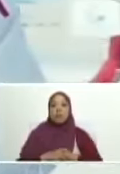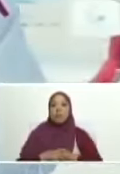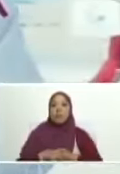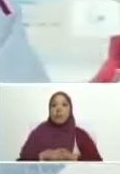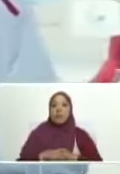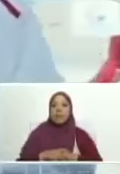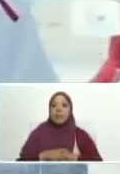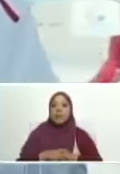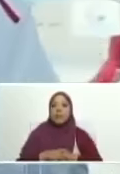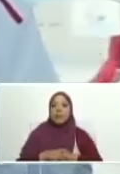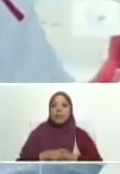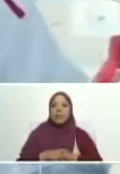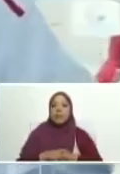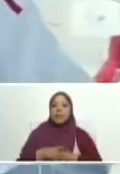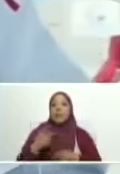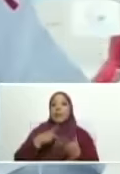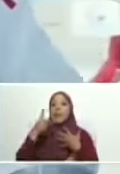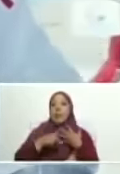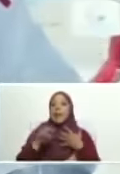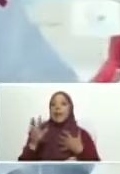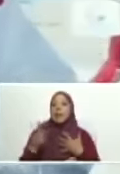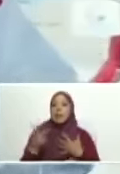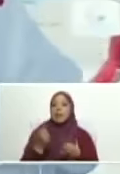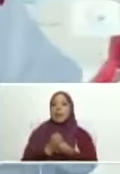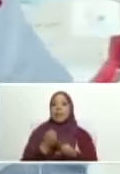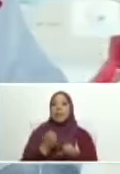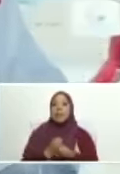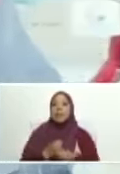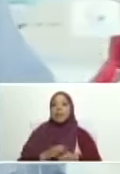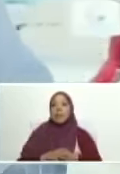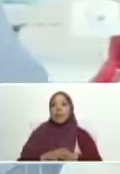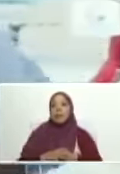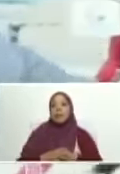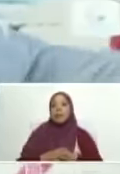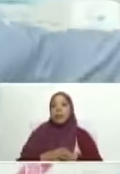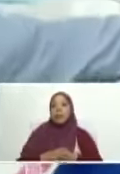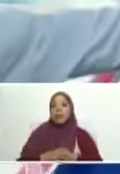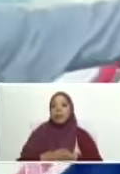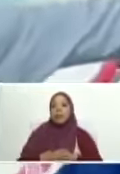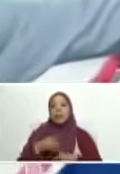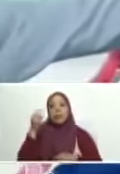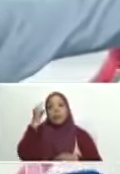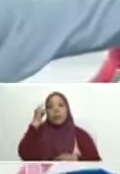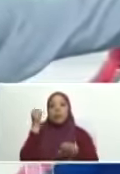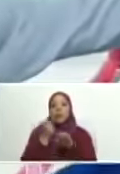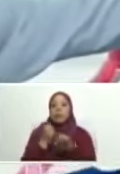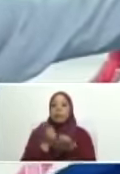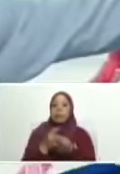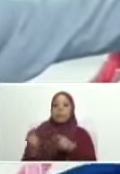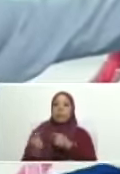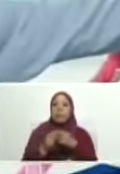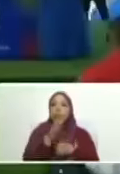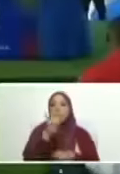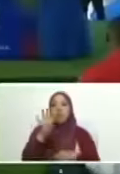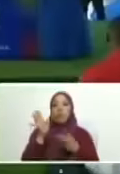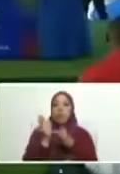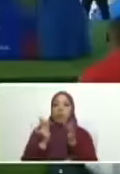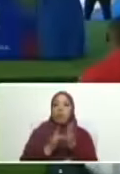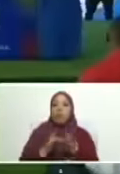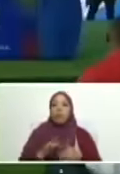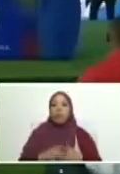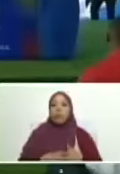programa, precisamente, ¿ah? Y la fecha está bien, 24 de abril.